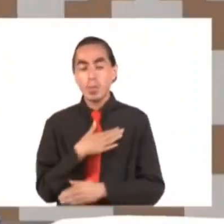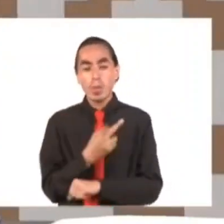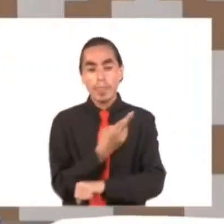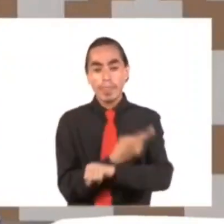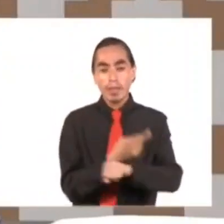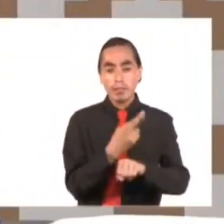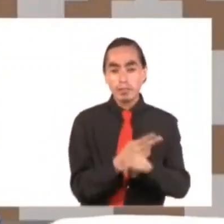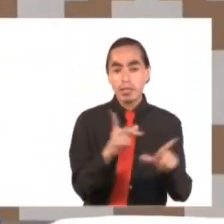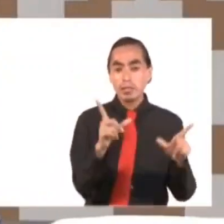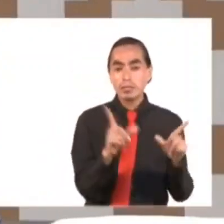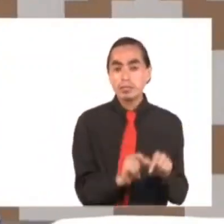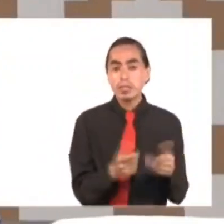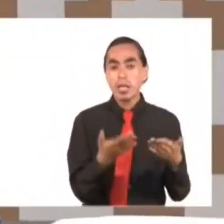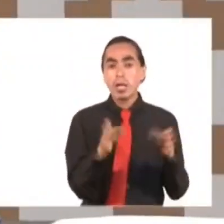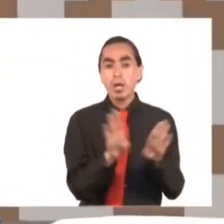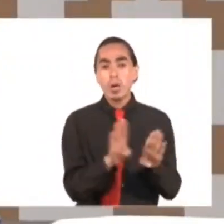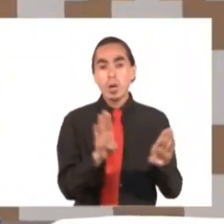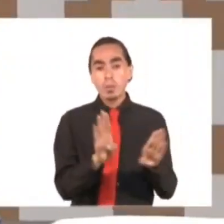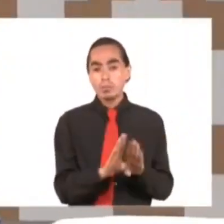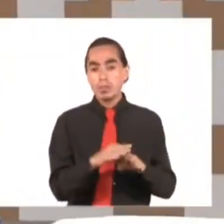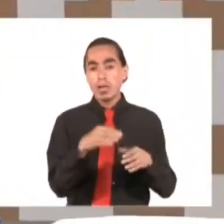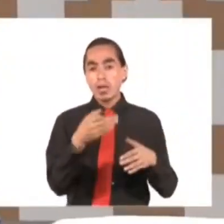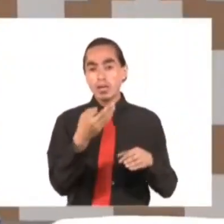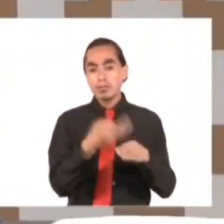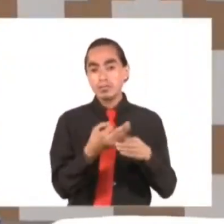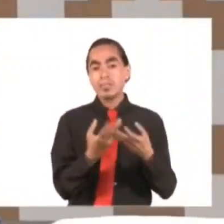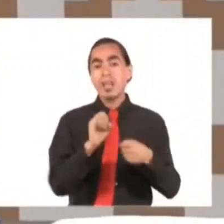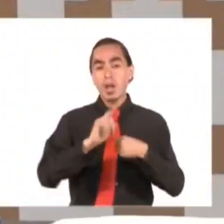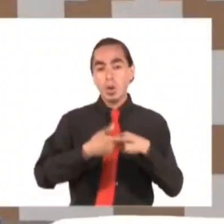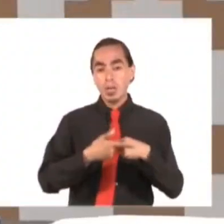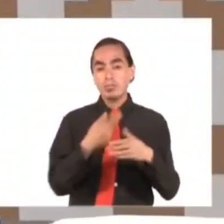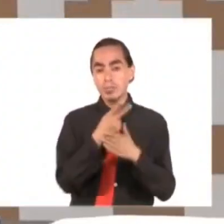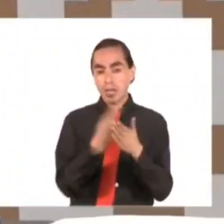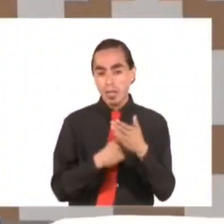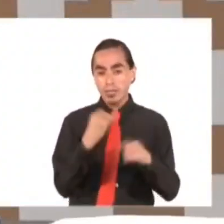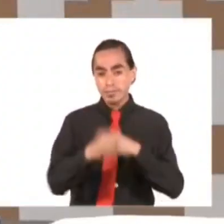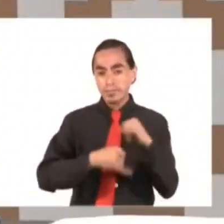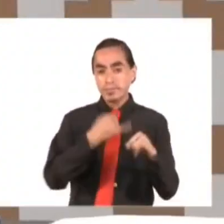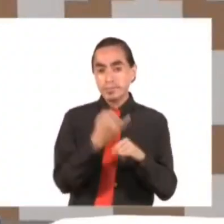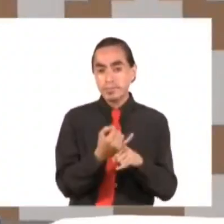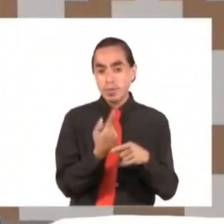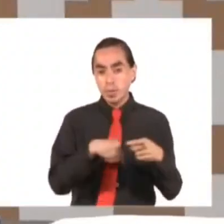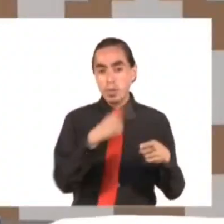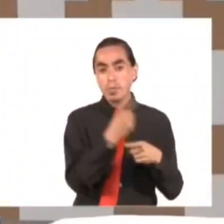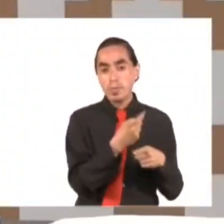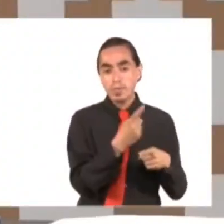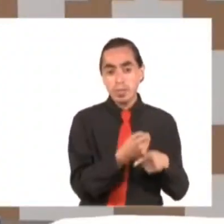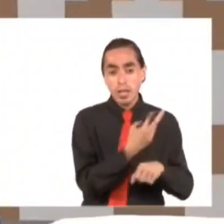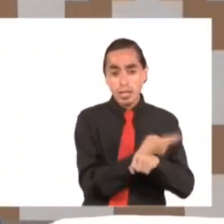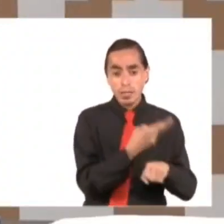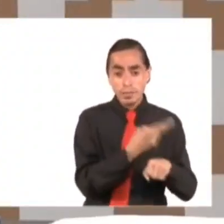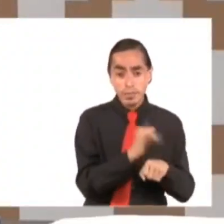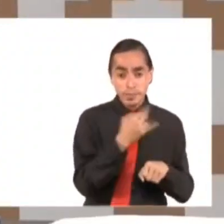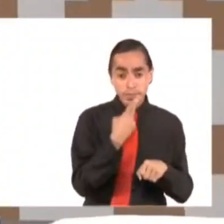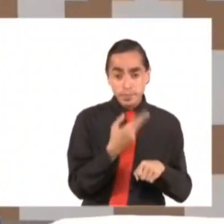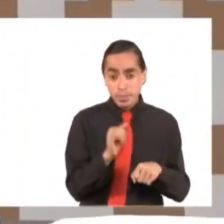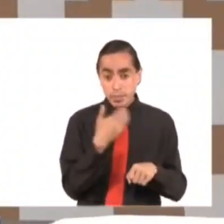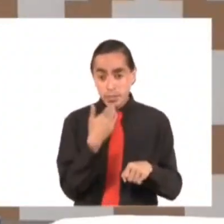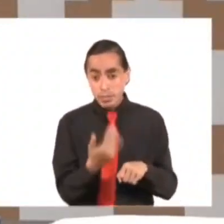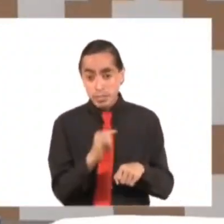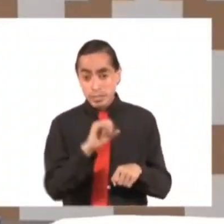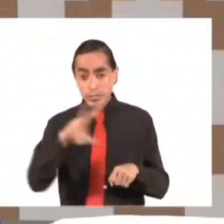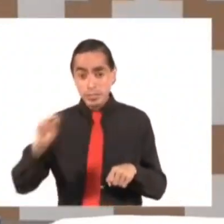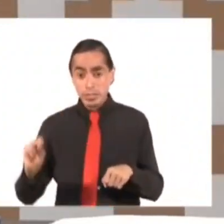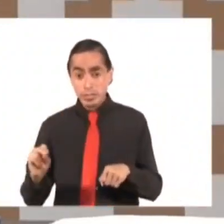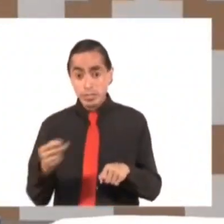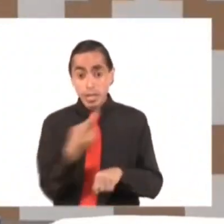que hacer lo siguiente normalmente, de acuerdo a las mejores prácticas internacionales. La primera es entender si estos trámites son útiles o no, si estos trámites